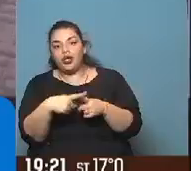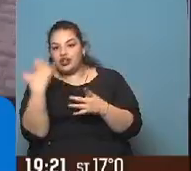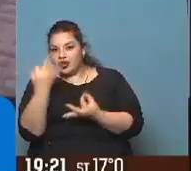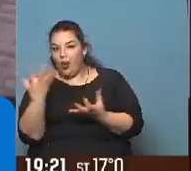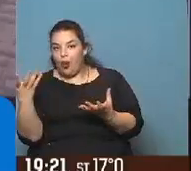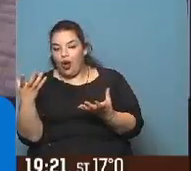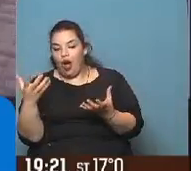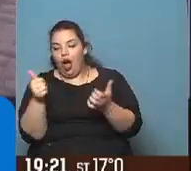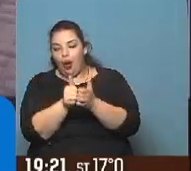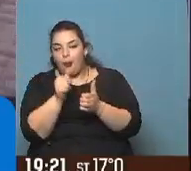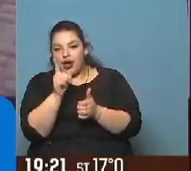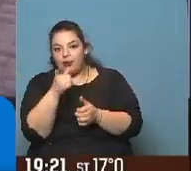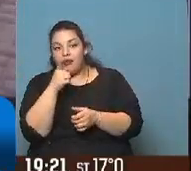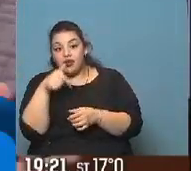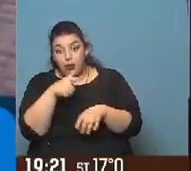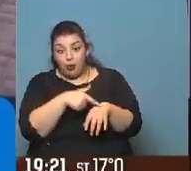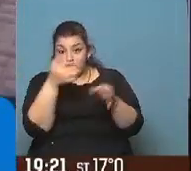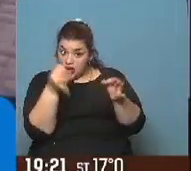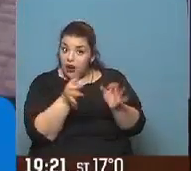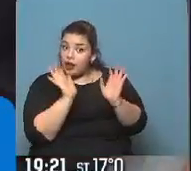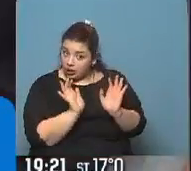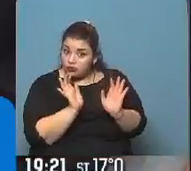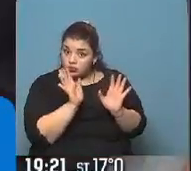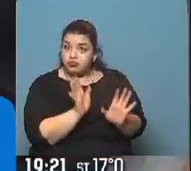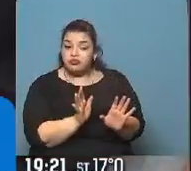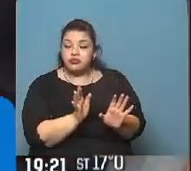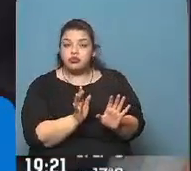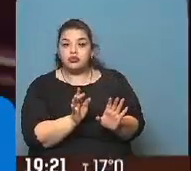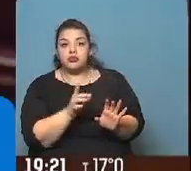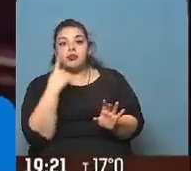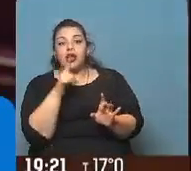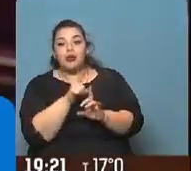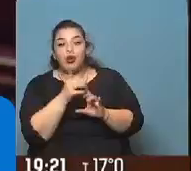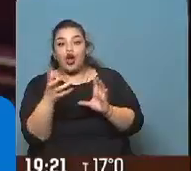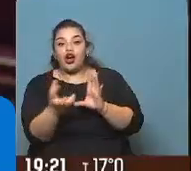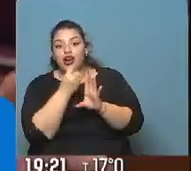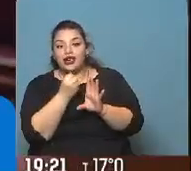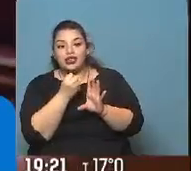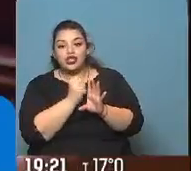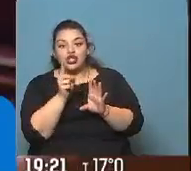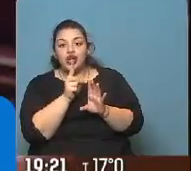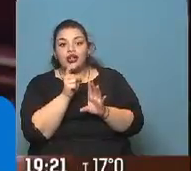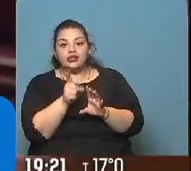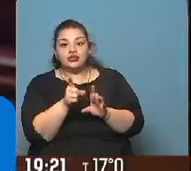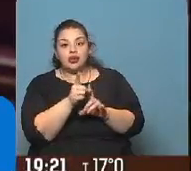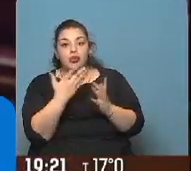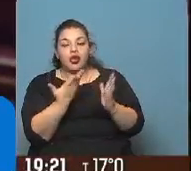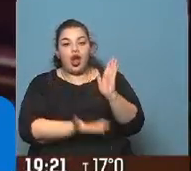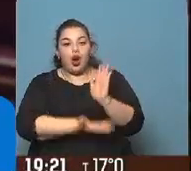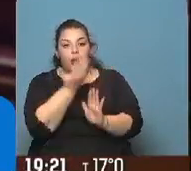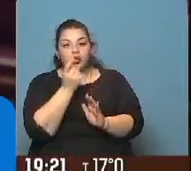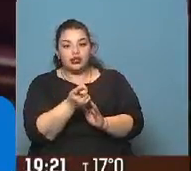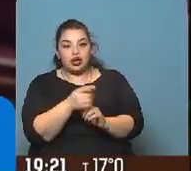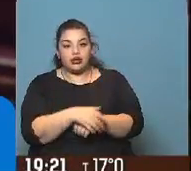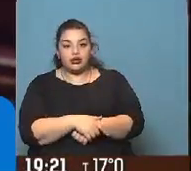cual me pareció que están en la dirección correcta que ser pragmáticos si bien la retención no no no es lo que hay que hacer para aumentar las exportaciones en